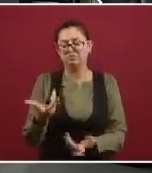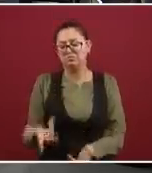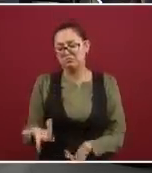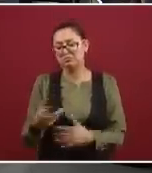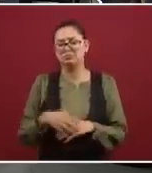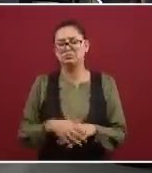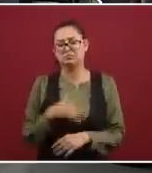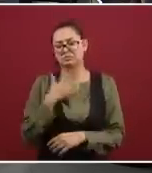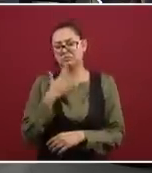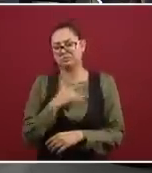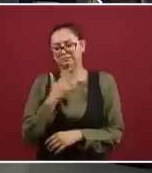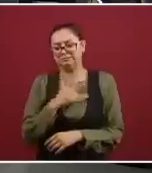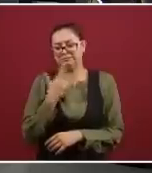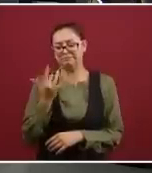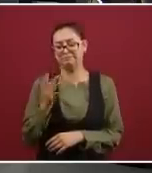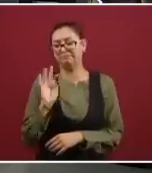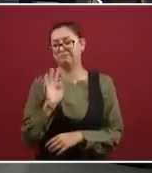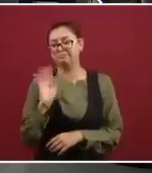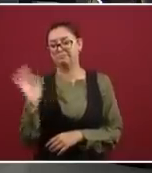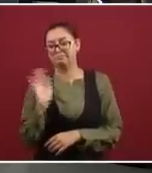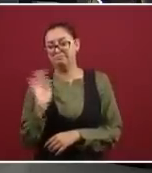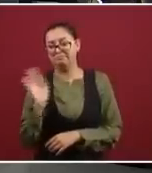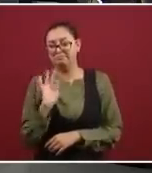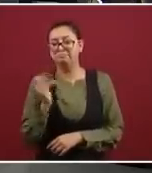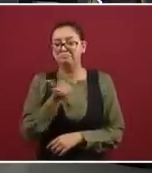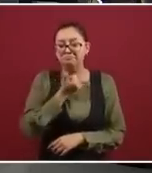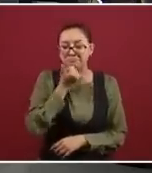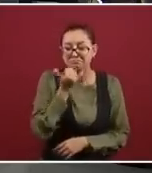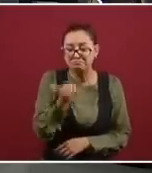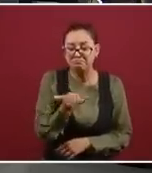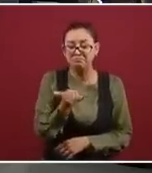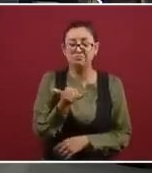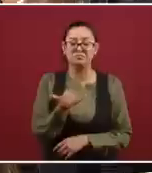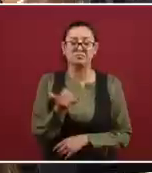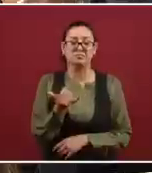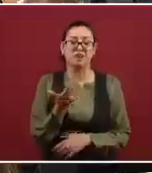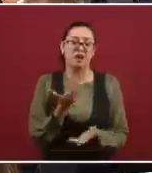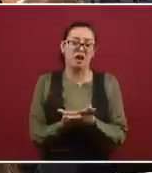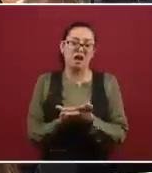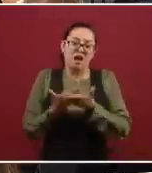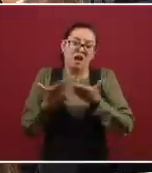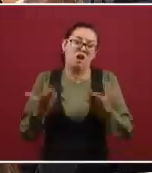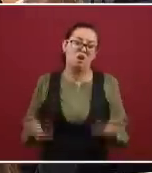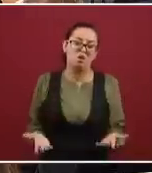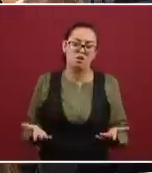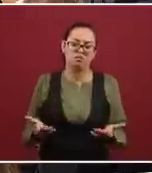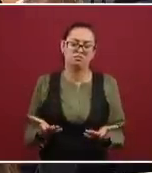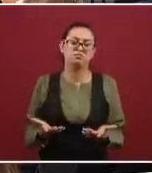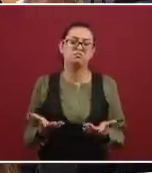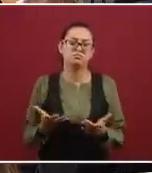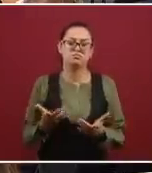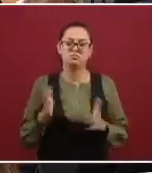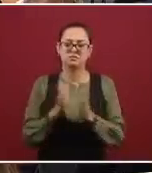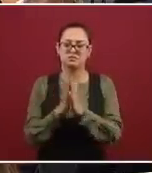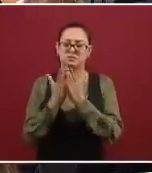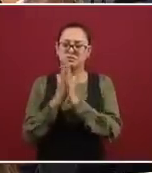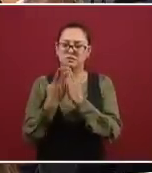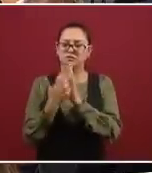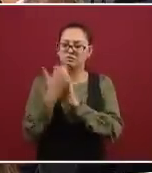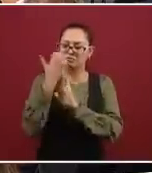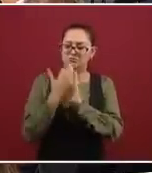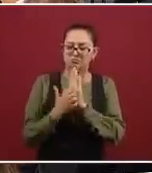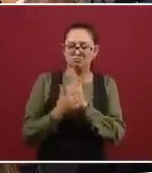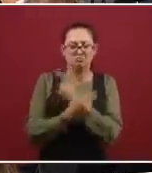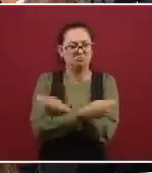usted considera que esto pudo haber sido un error, dado que hay un retraso en la entrega de libros de texto